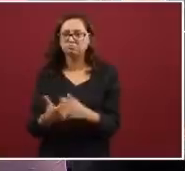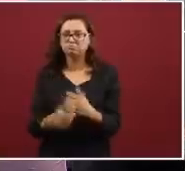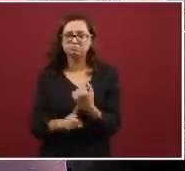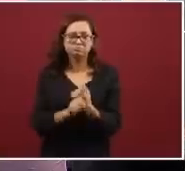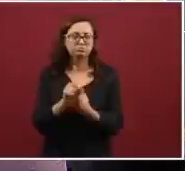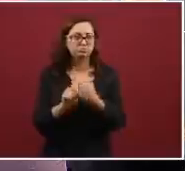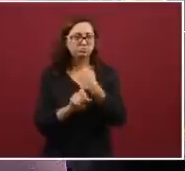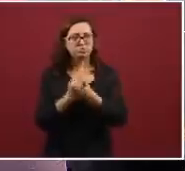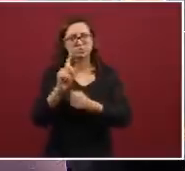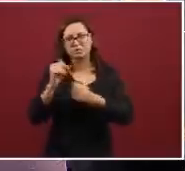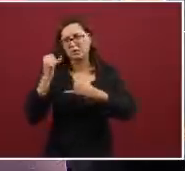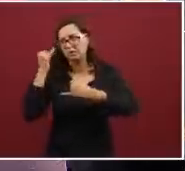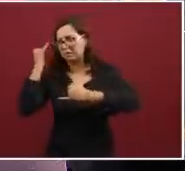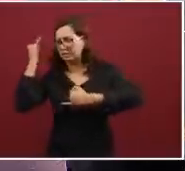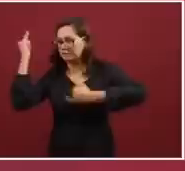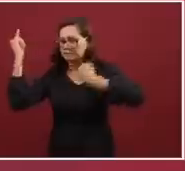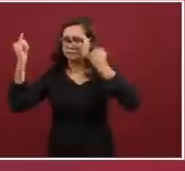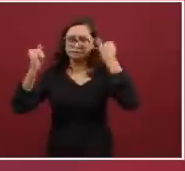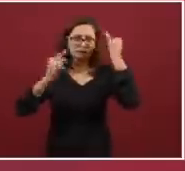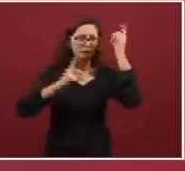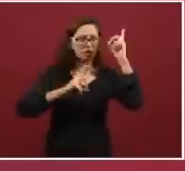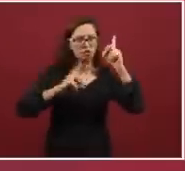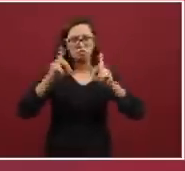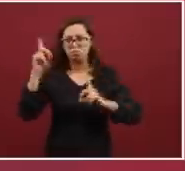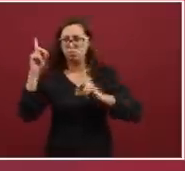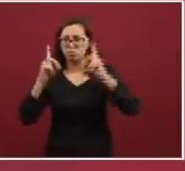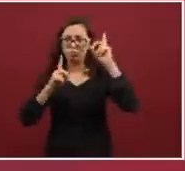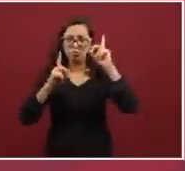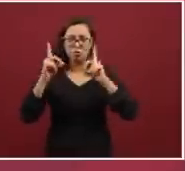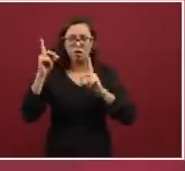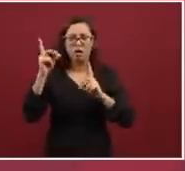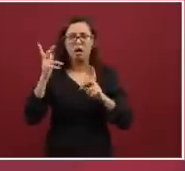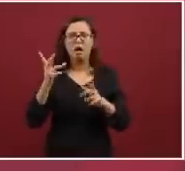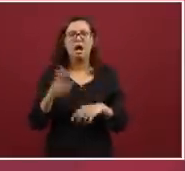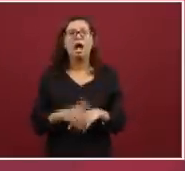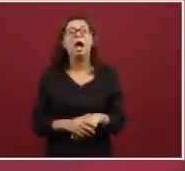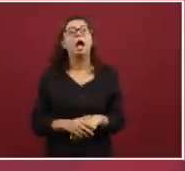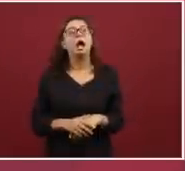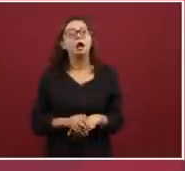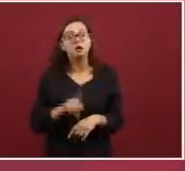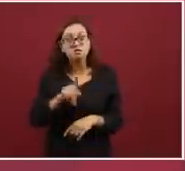genera suspicacias, dudas, decir, ya me van a tener, ahora sí.